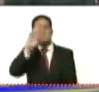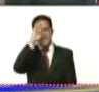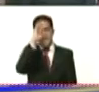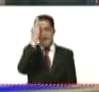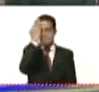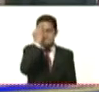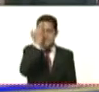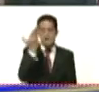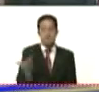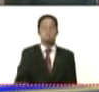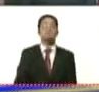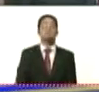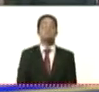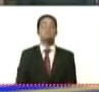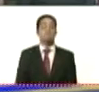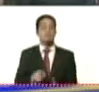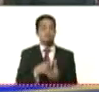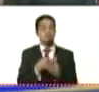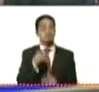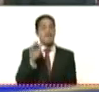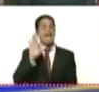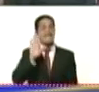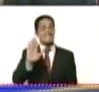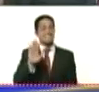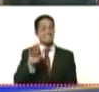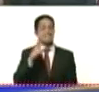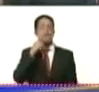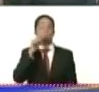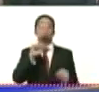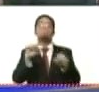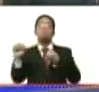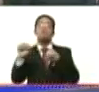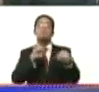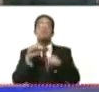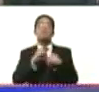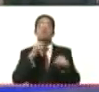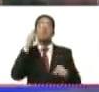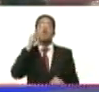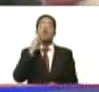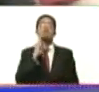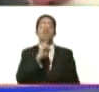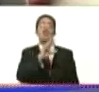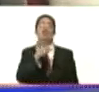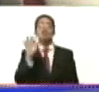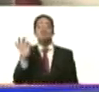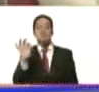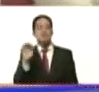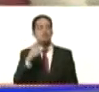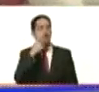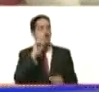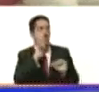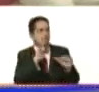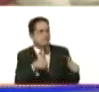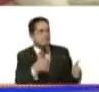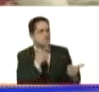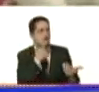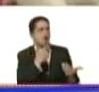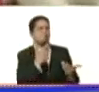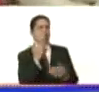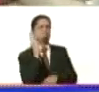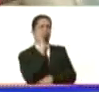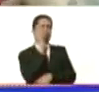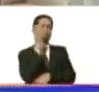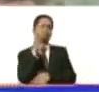fue que el movimiento bolivariano revolucionario 200 se lanzó a las calles a hablar de Bolívar, hablar